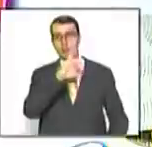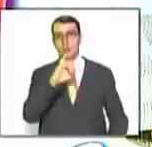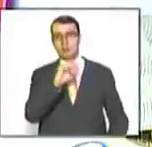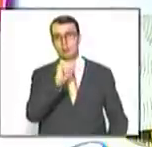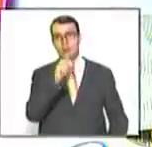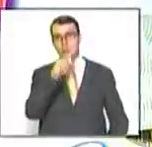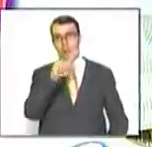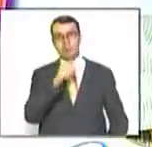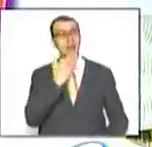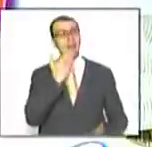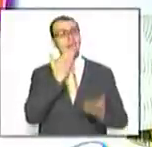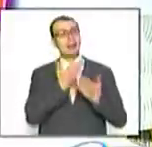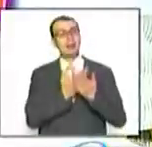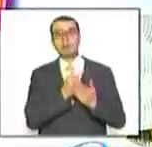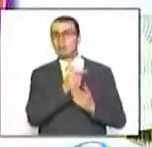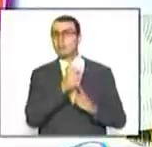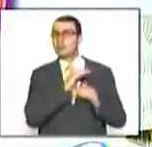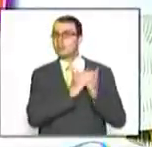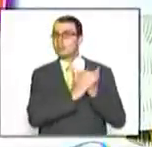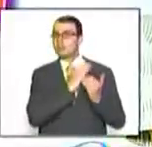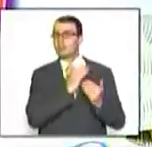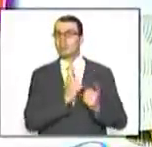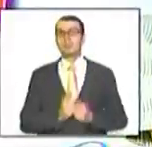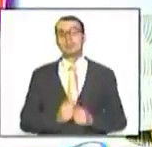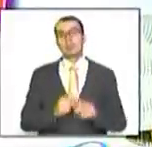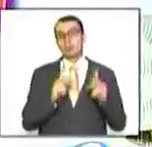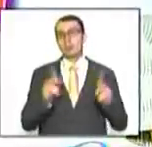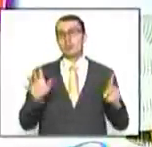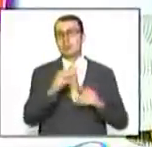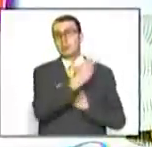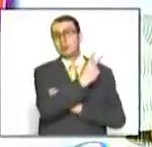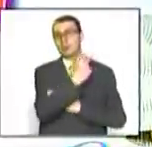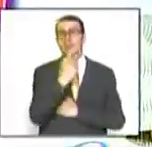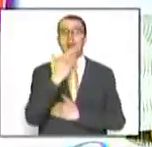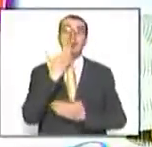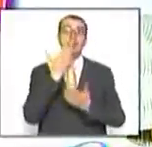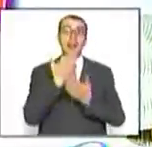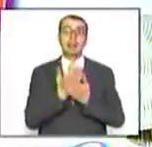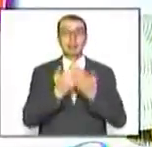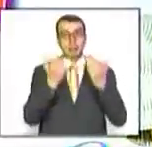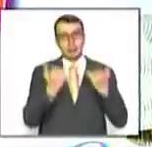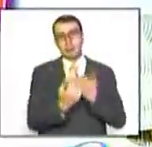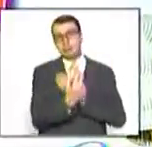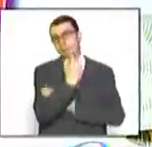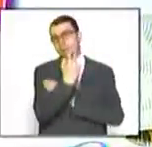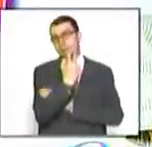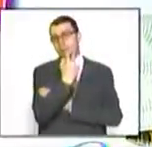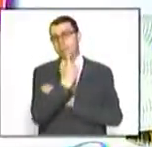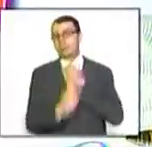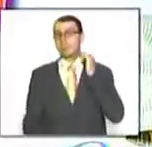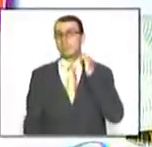invitación y agradecerles a todos la audiencia, y